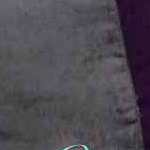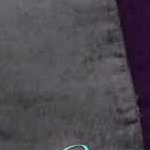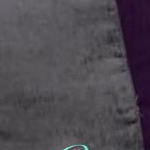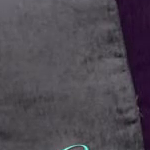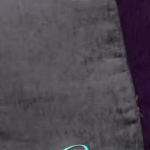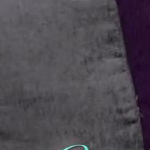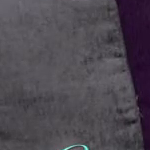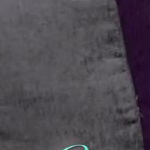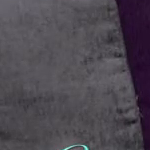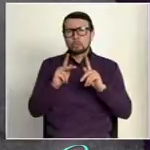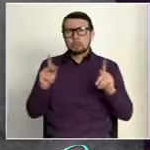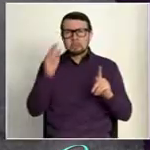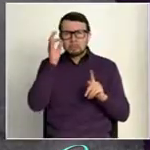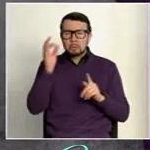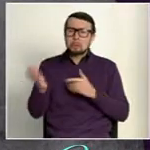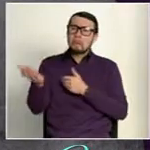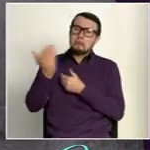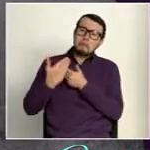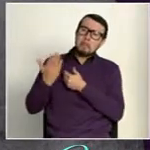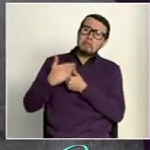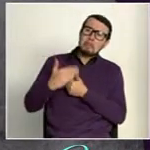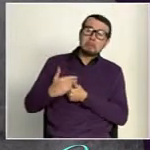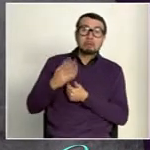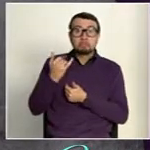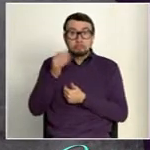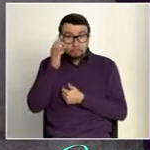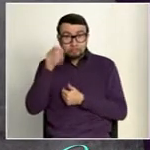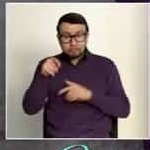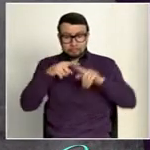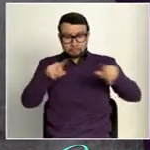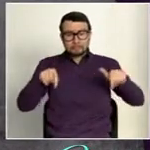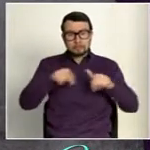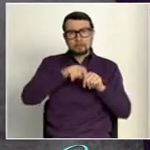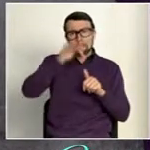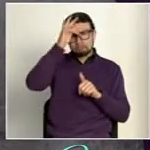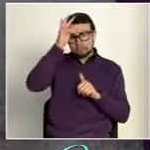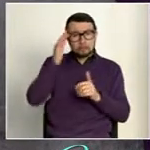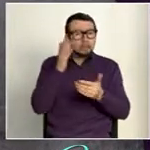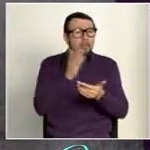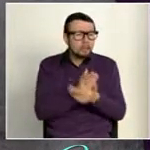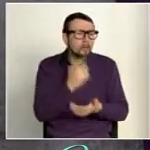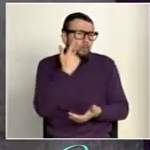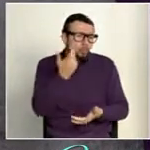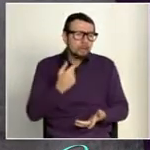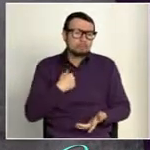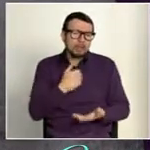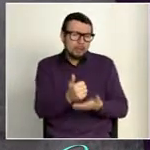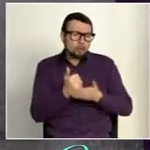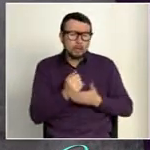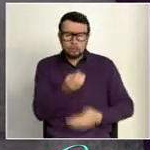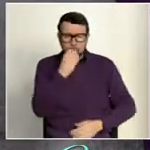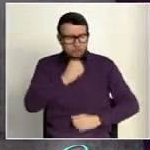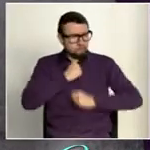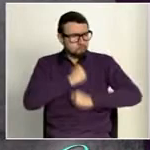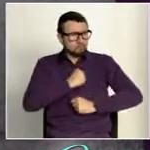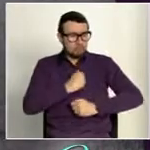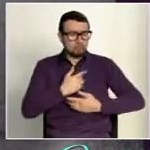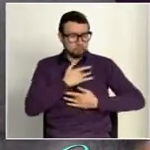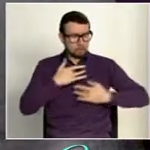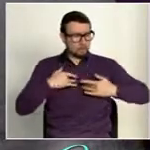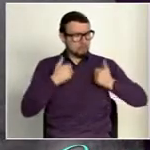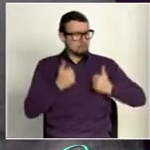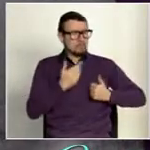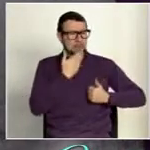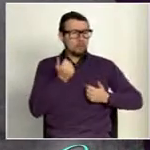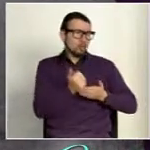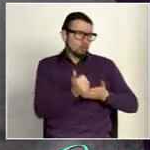Muchas personas consultan en nuestras clínicas buscando vitaminas para mejorar su salud. Otros inclusive